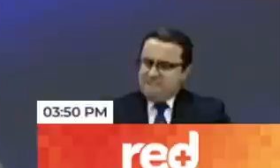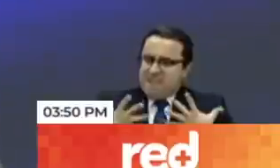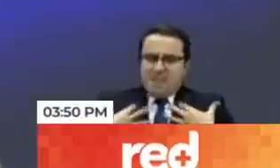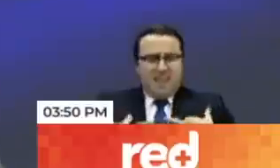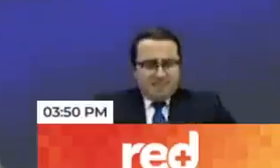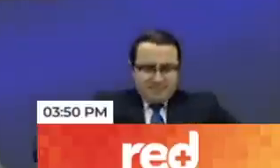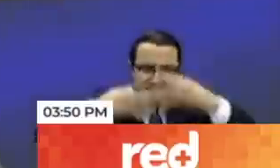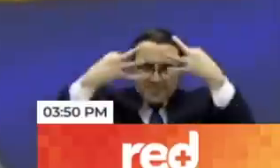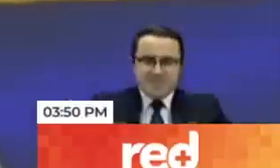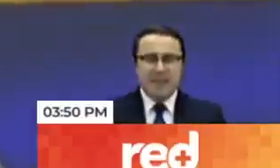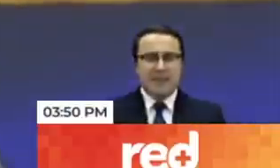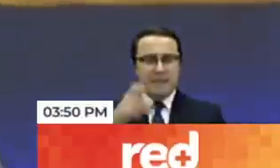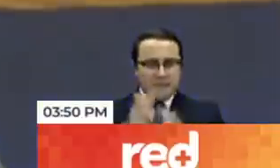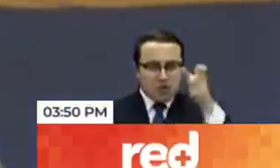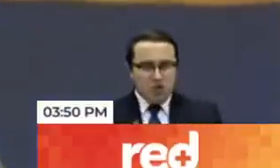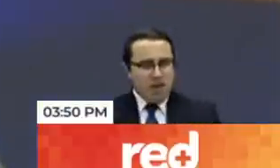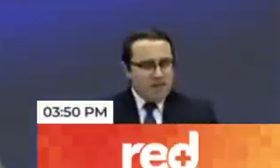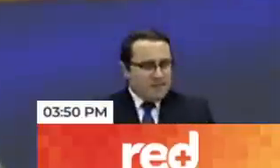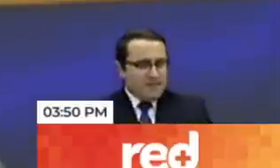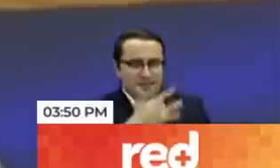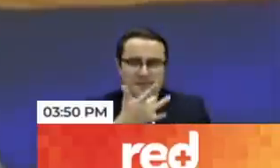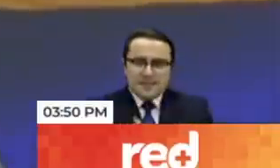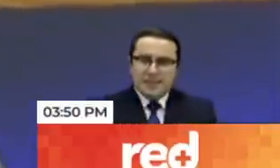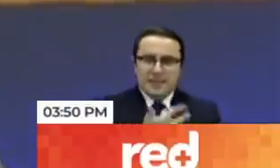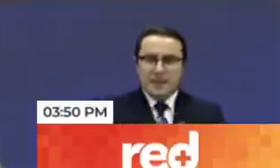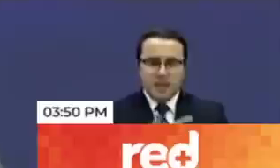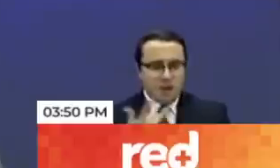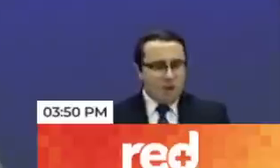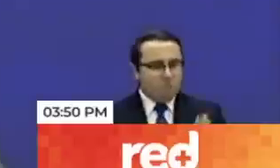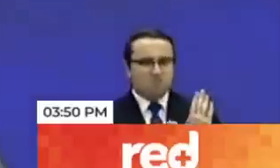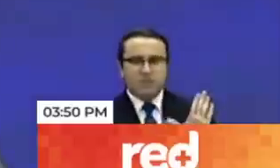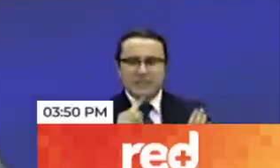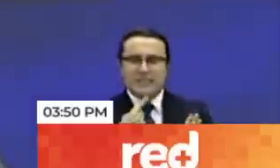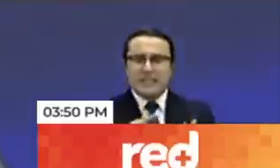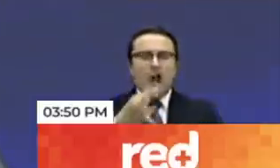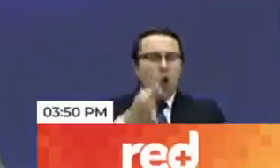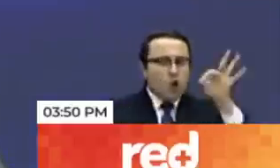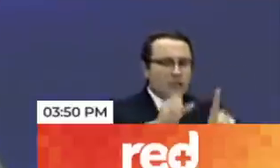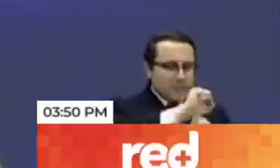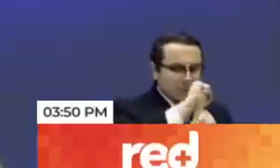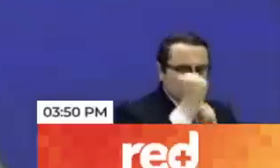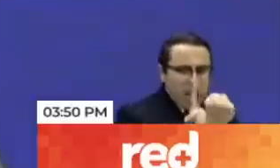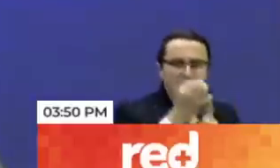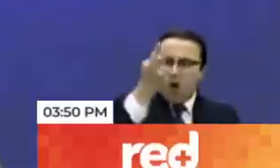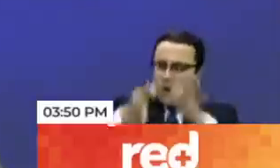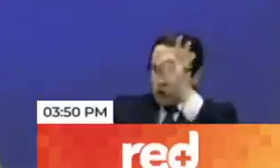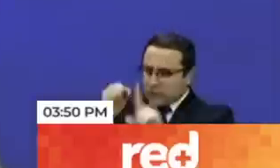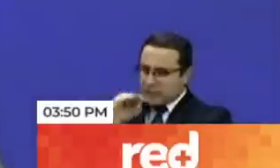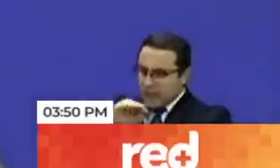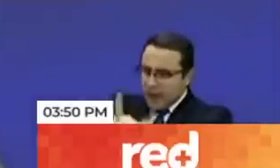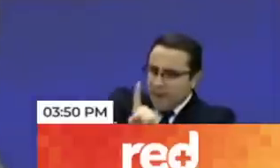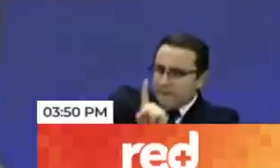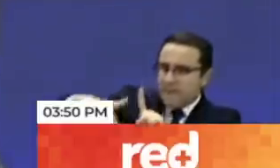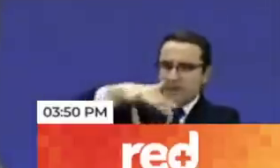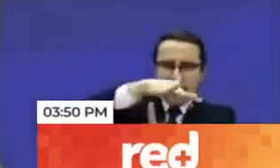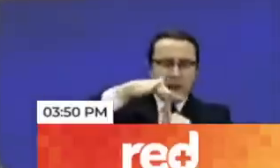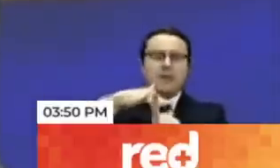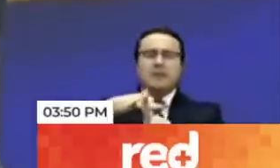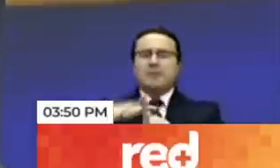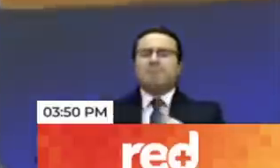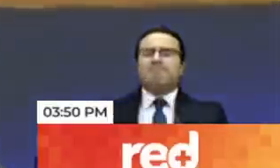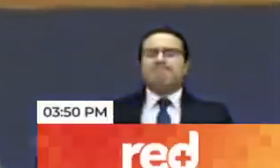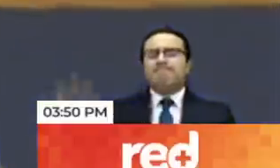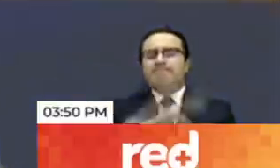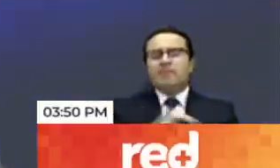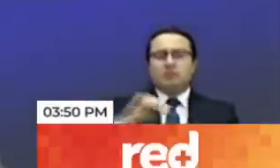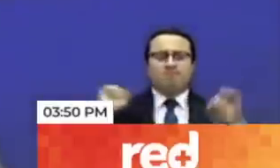ese mandato que existe, que exige justicia social y ambiental, nos ha traído a esta plaza y a todas las plazas